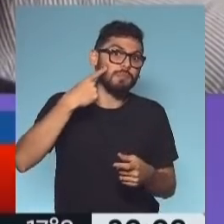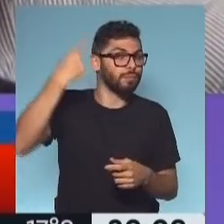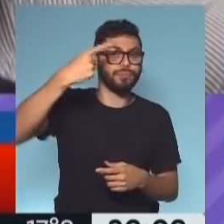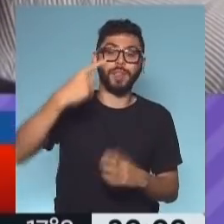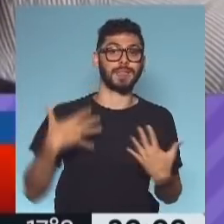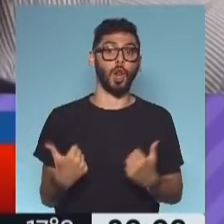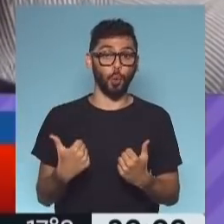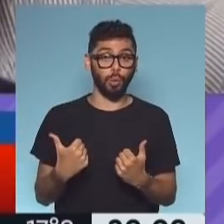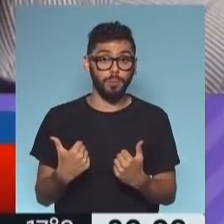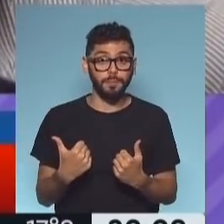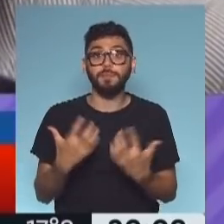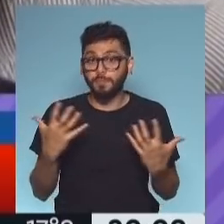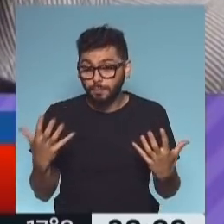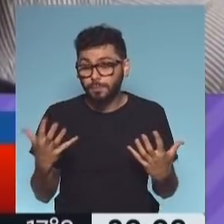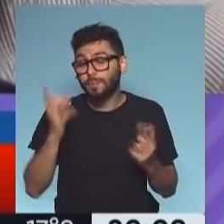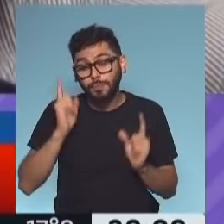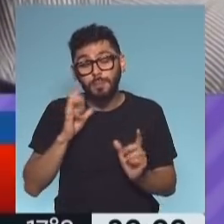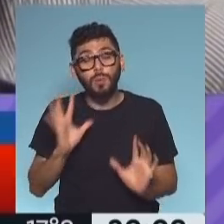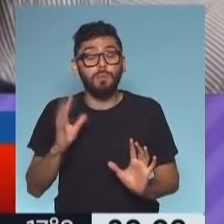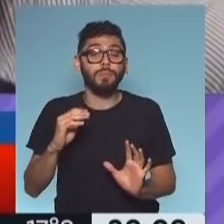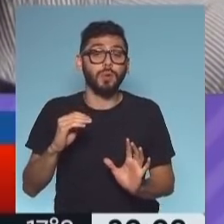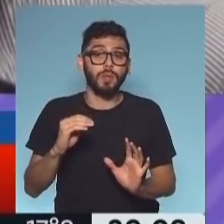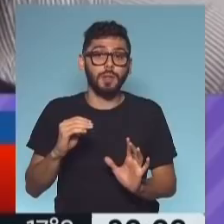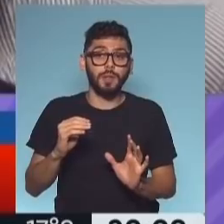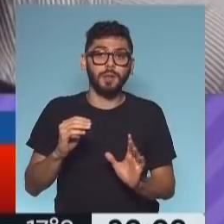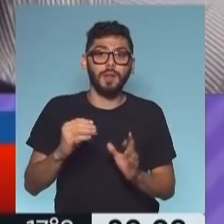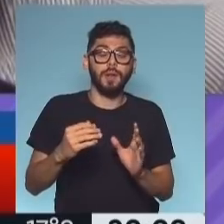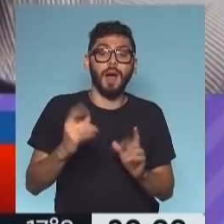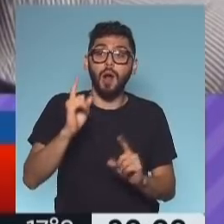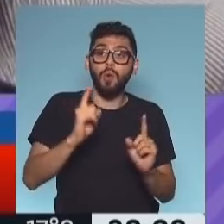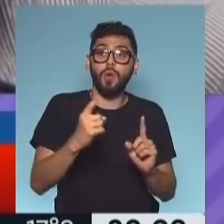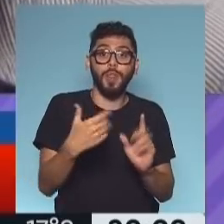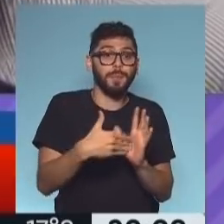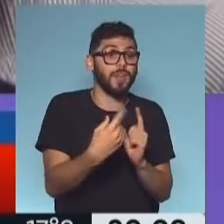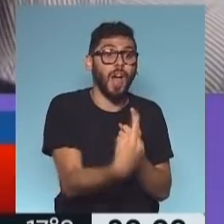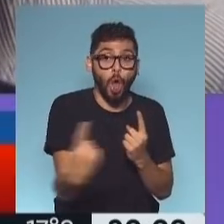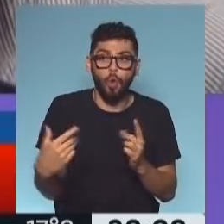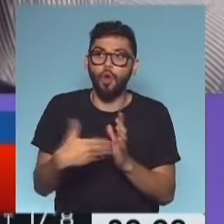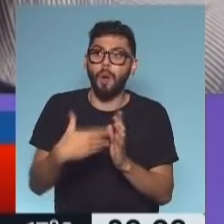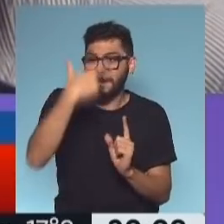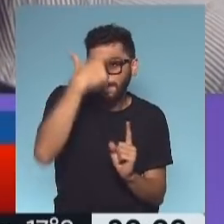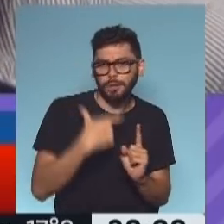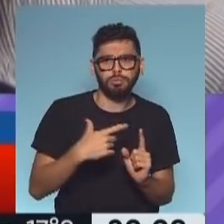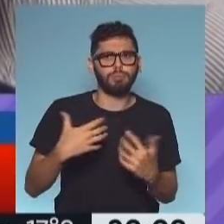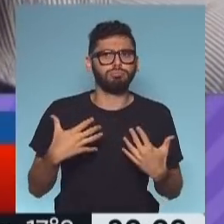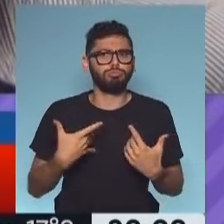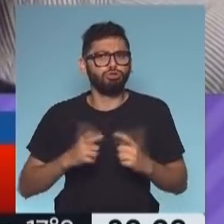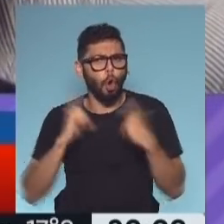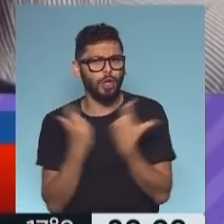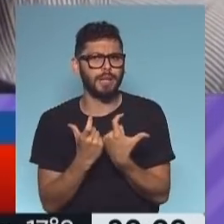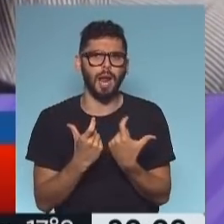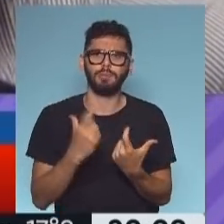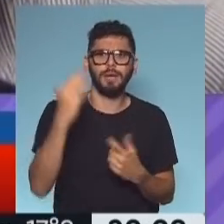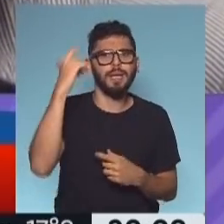llevarlo con cuidado porque sabemos que hay impactos en la esfera de lo personal, de lo social, de la salud mental, pero sobre todo de lo económico,